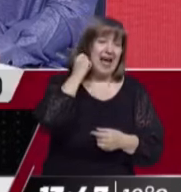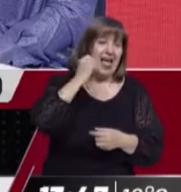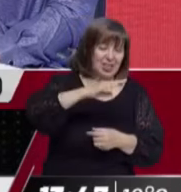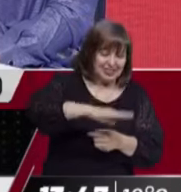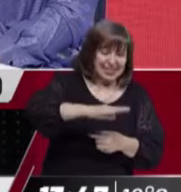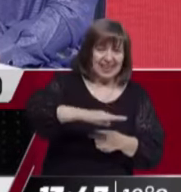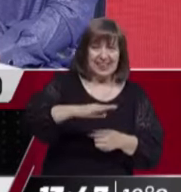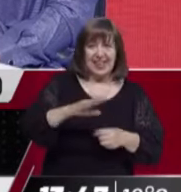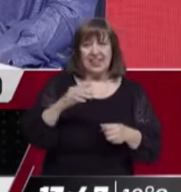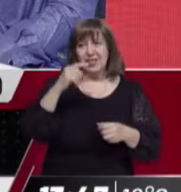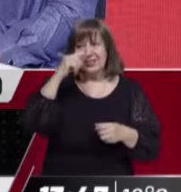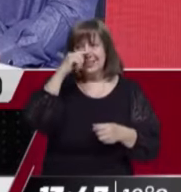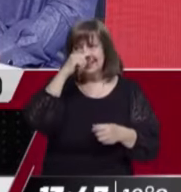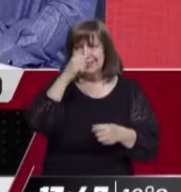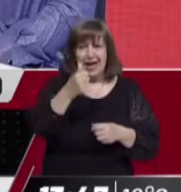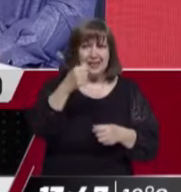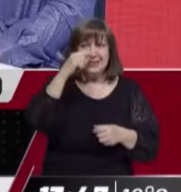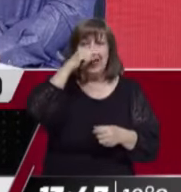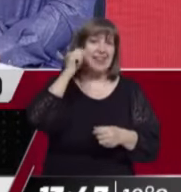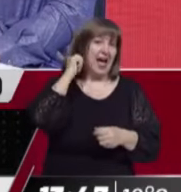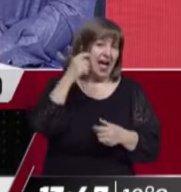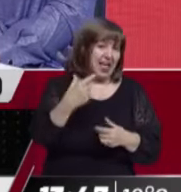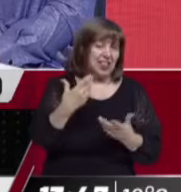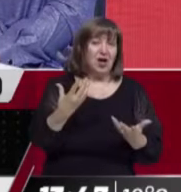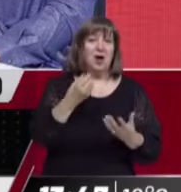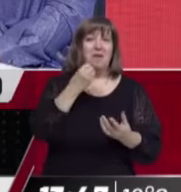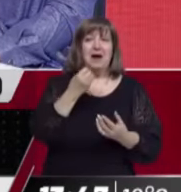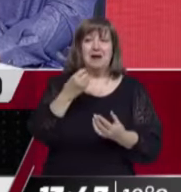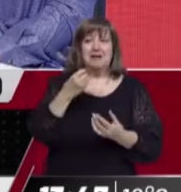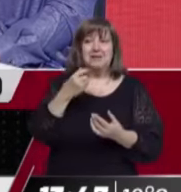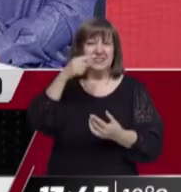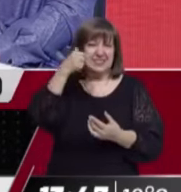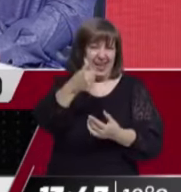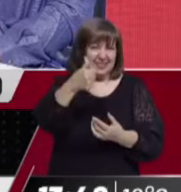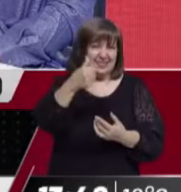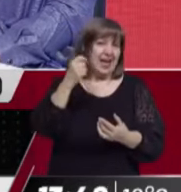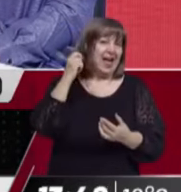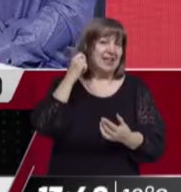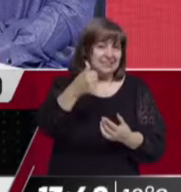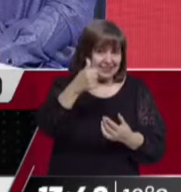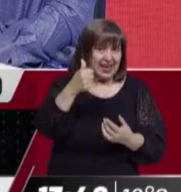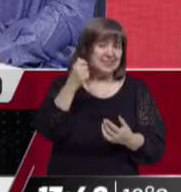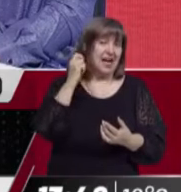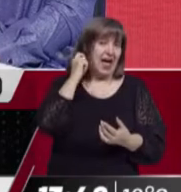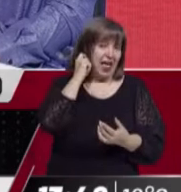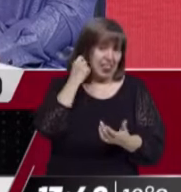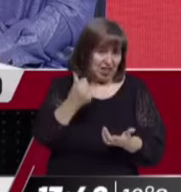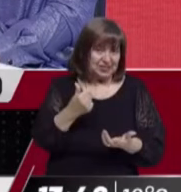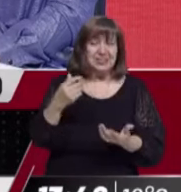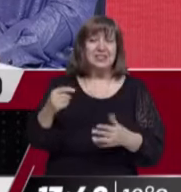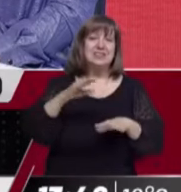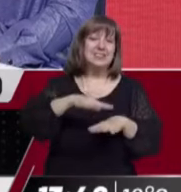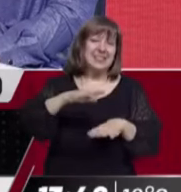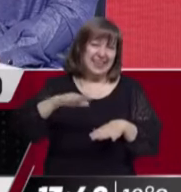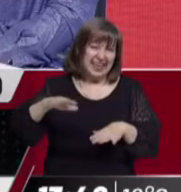grado donde tienen que adaptarse a otro nivel, vienen del jardín, y bueno, y por eso es que existe esta situación de parte de los padres.